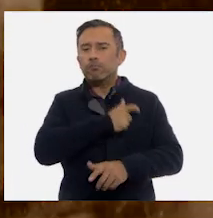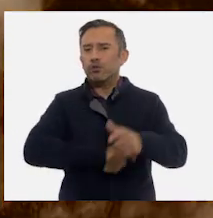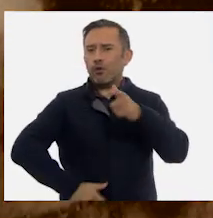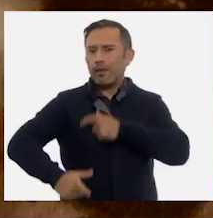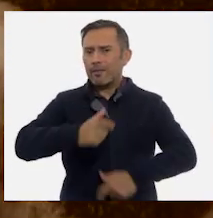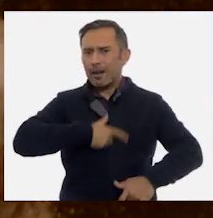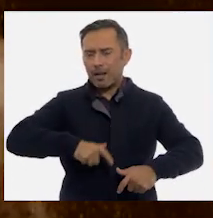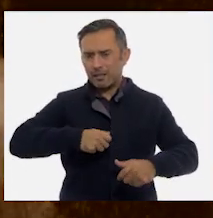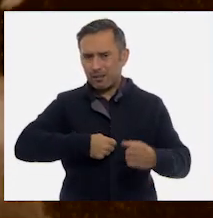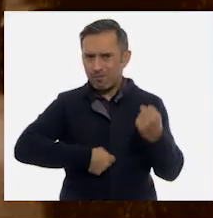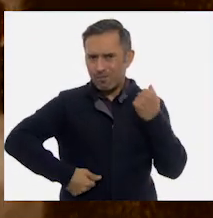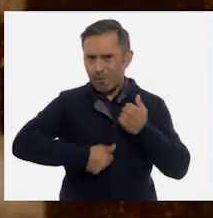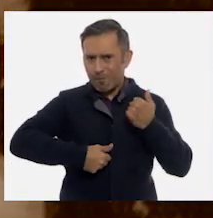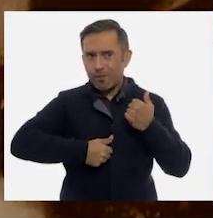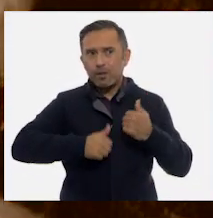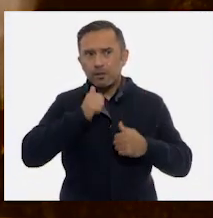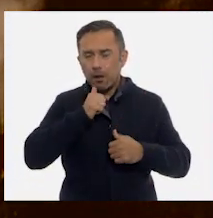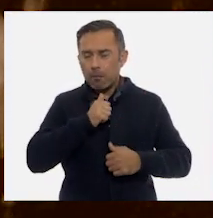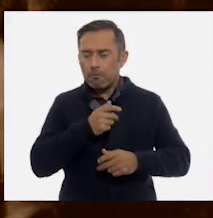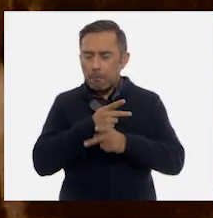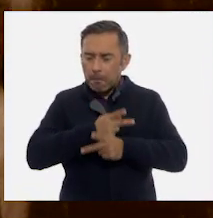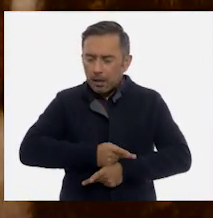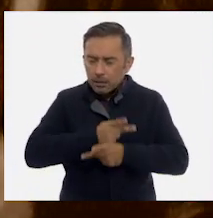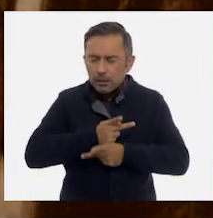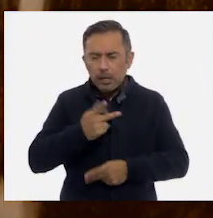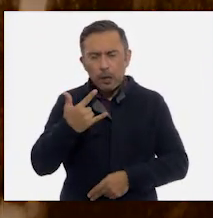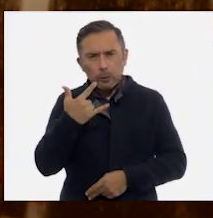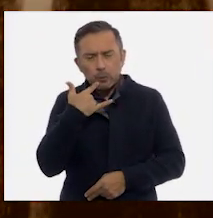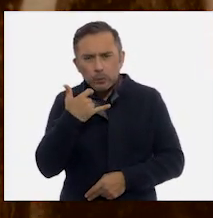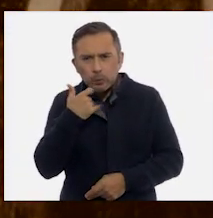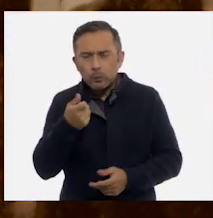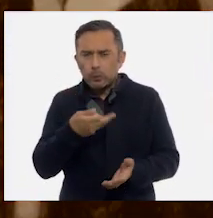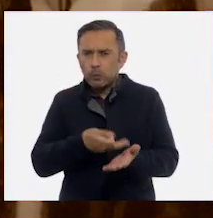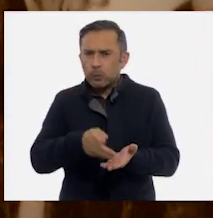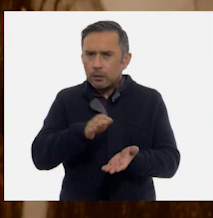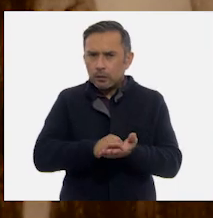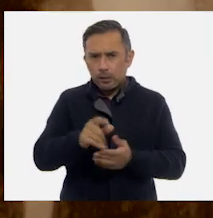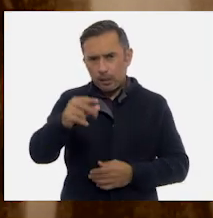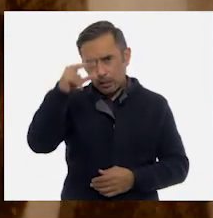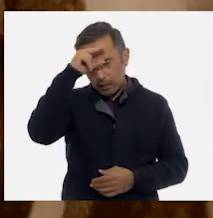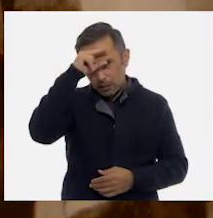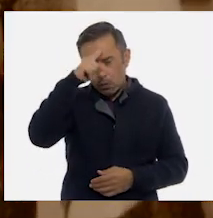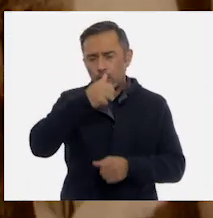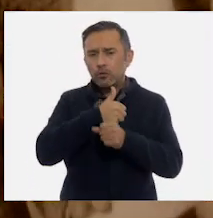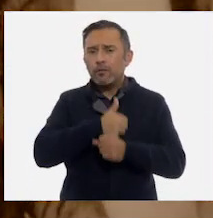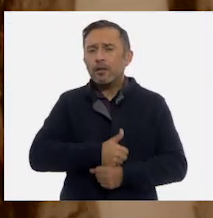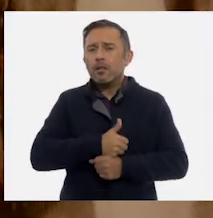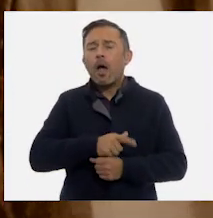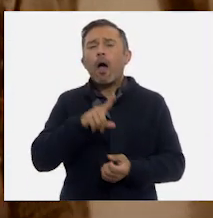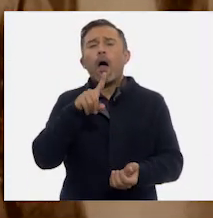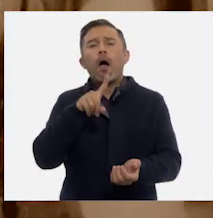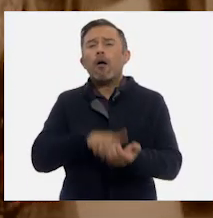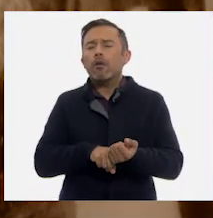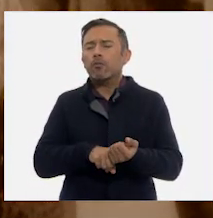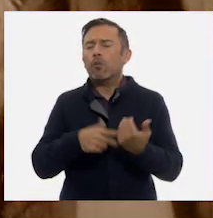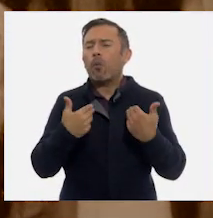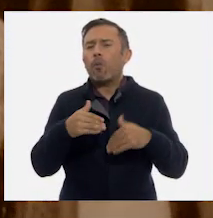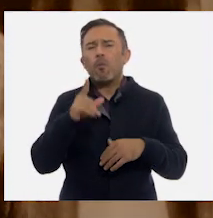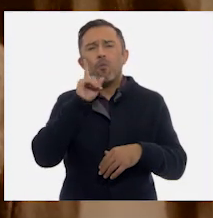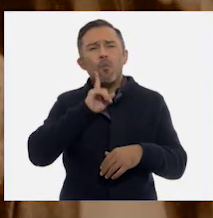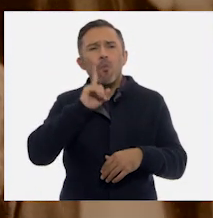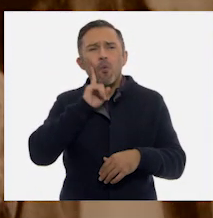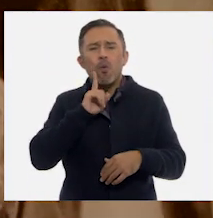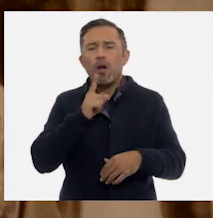Reconoció la paciencia, el estoicismo, el ingenio, el sufrimiento y la violencia a la que tuvieron que enfrentarse estas